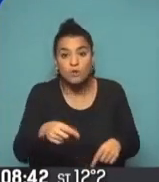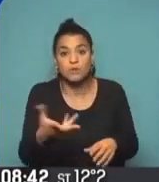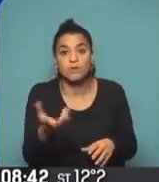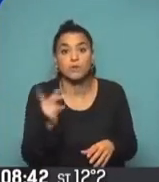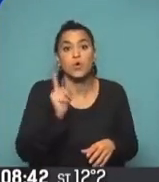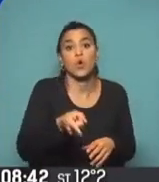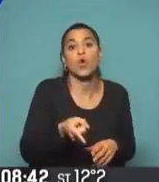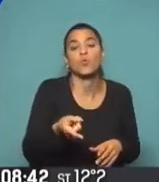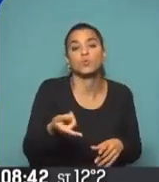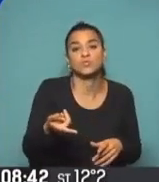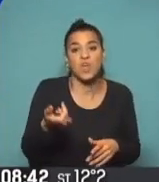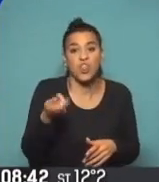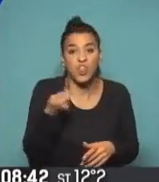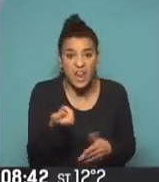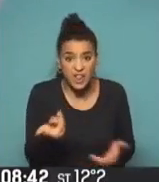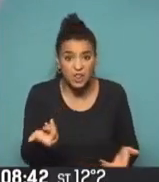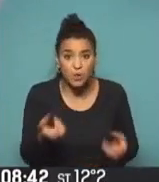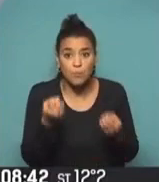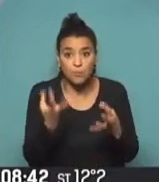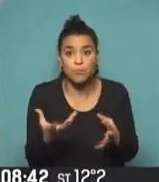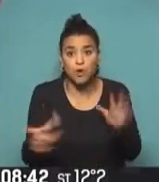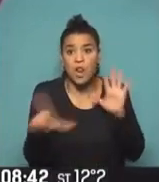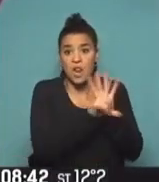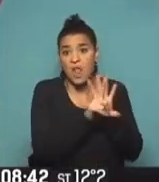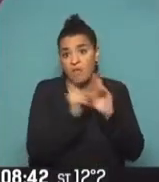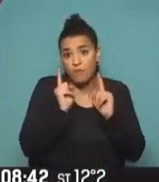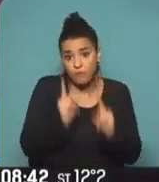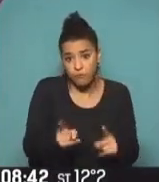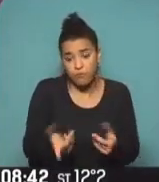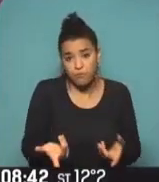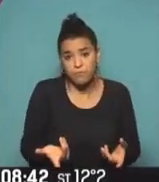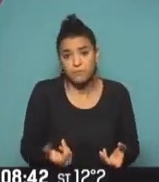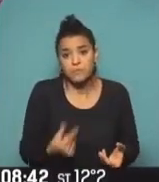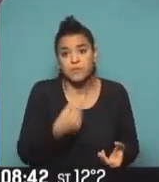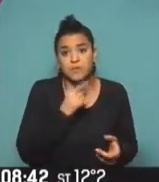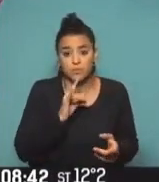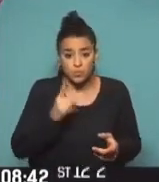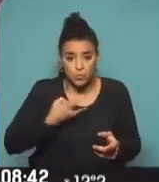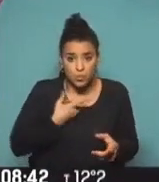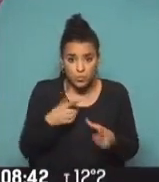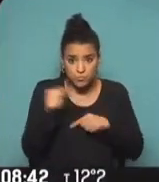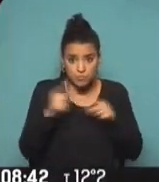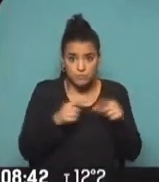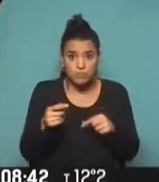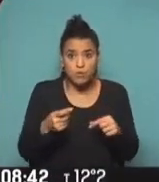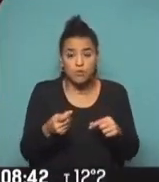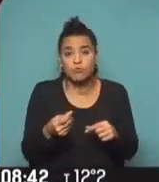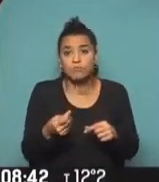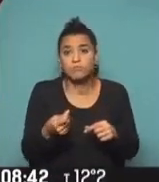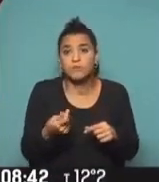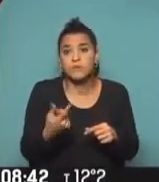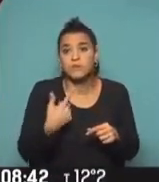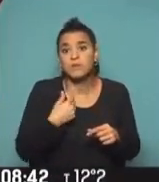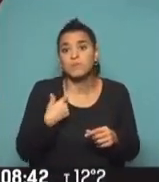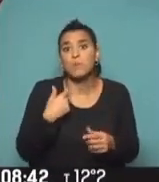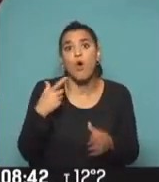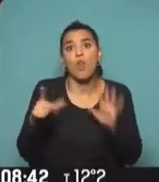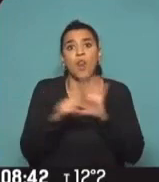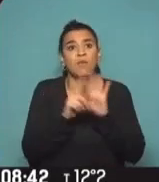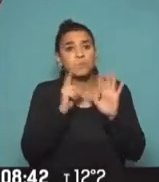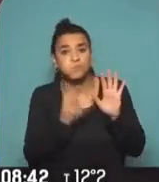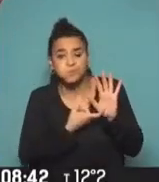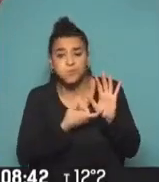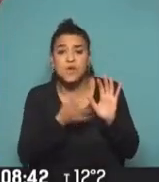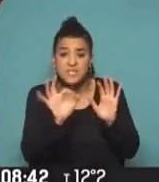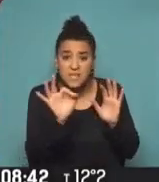acusan de un delito exactamente porque la lista la ley sigue vigente y quienes cultivaba cannabis para consumo estamos infringiendo la ley sabemos